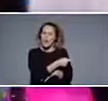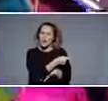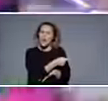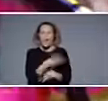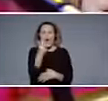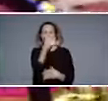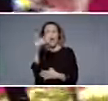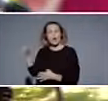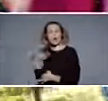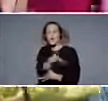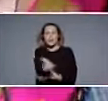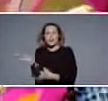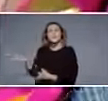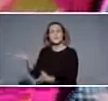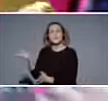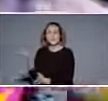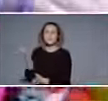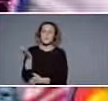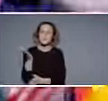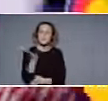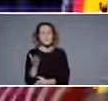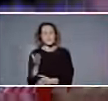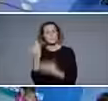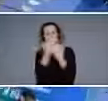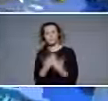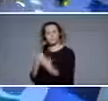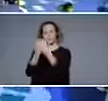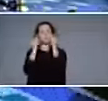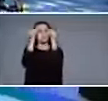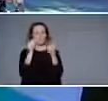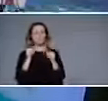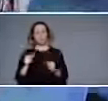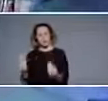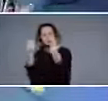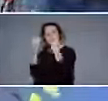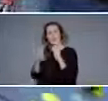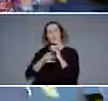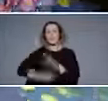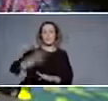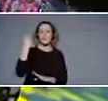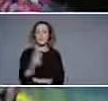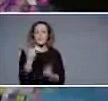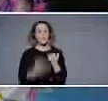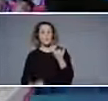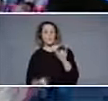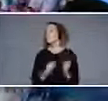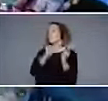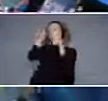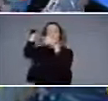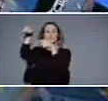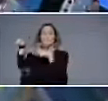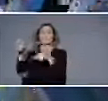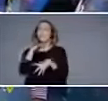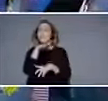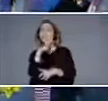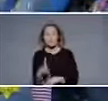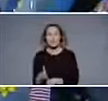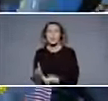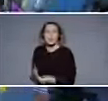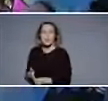Jóvenes de aquí, con estudios bien formados, se tienen que ir